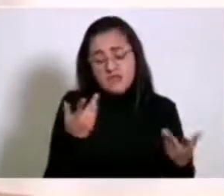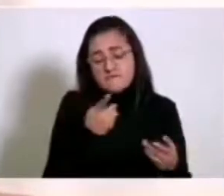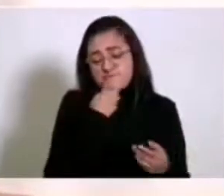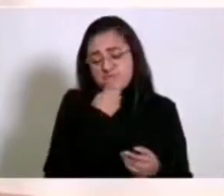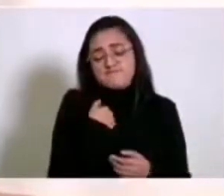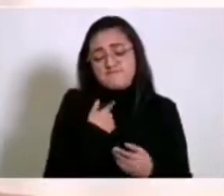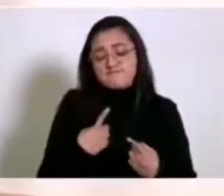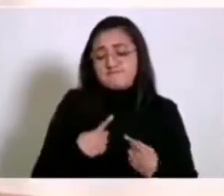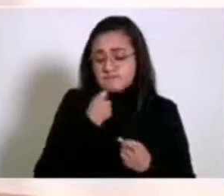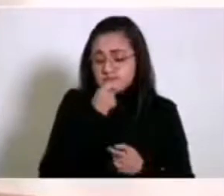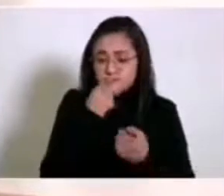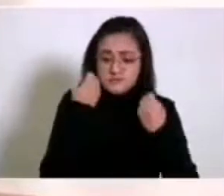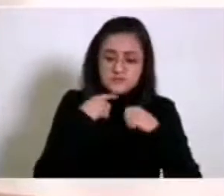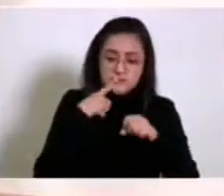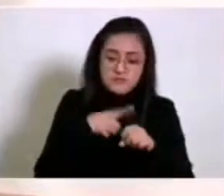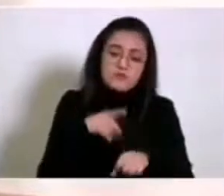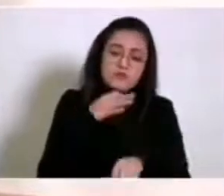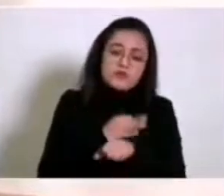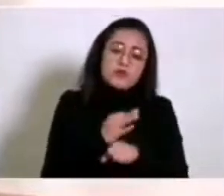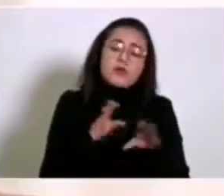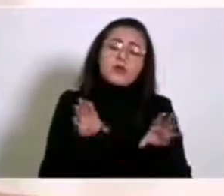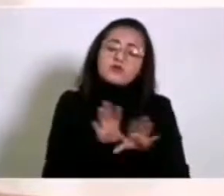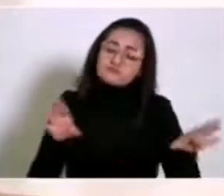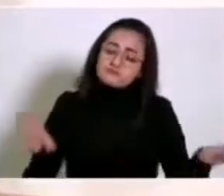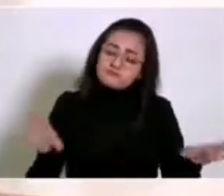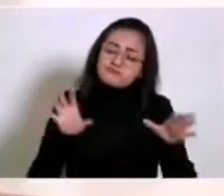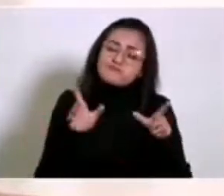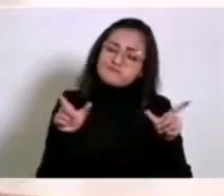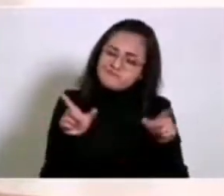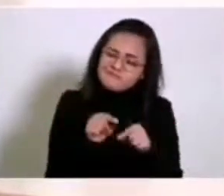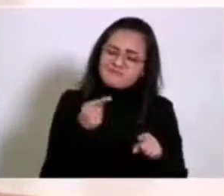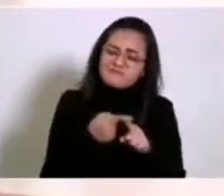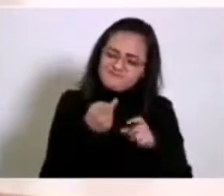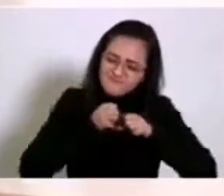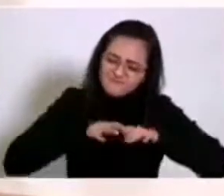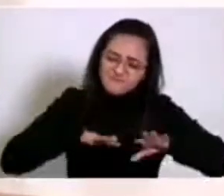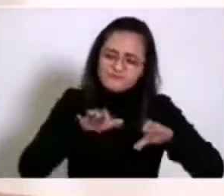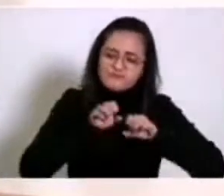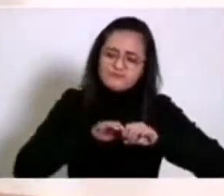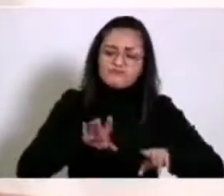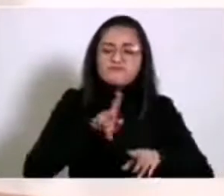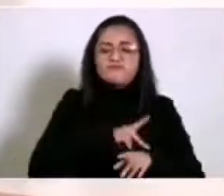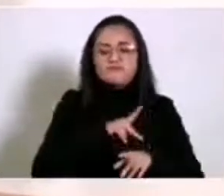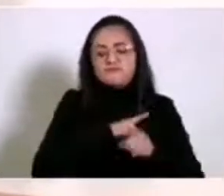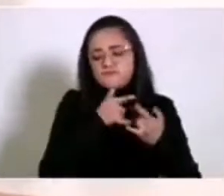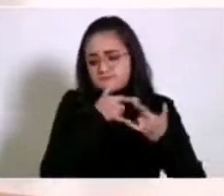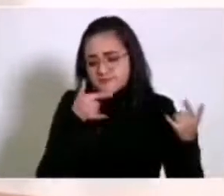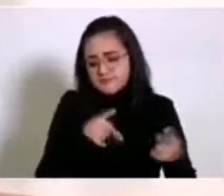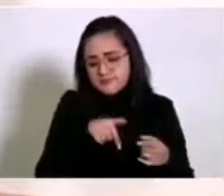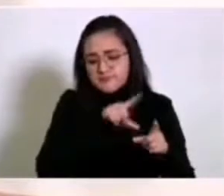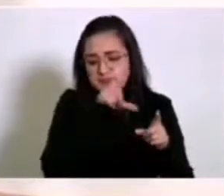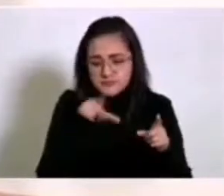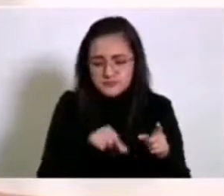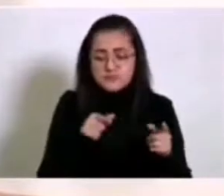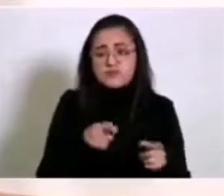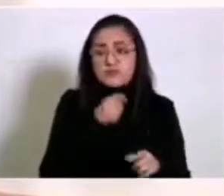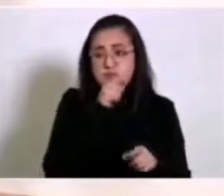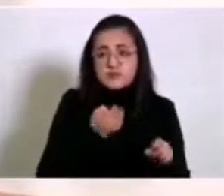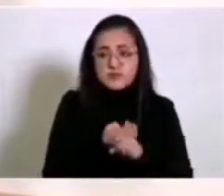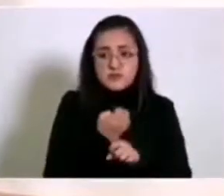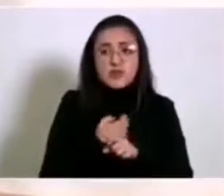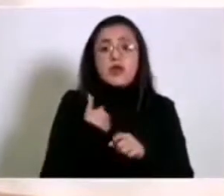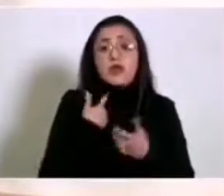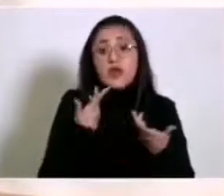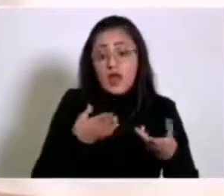debemos corresponderle a la sociedad mediante acciones concretas conservando y difundiendo nuestro patrimonio ofreciendo servicios culturales de calidad